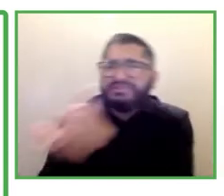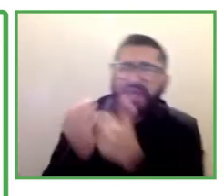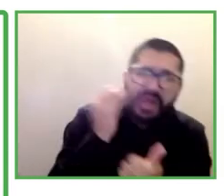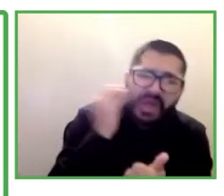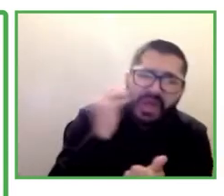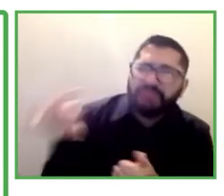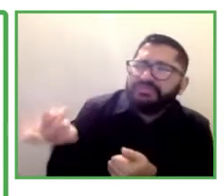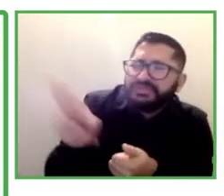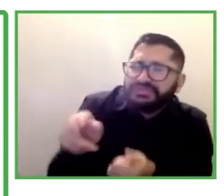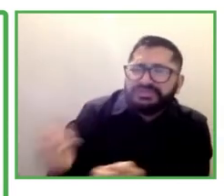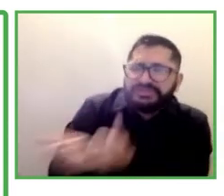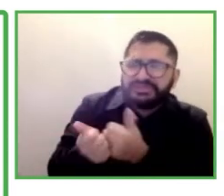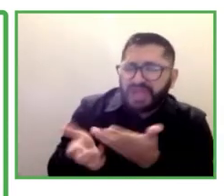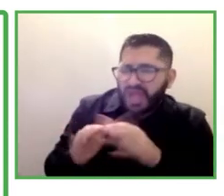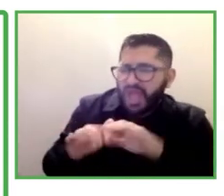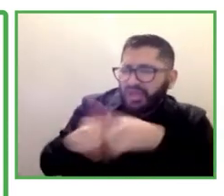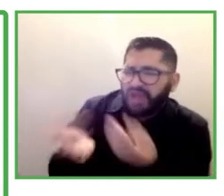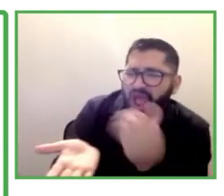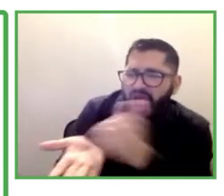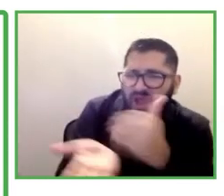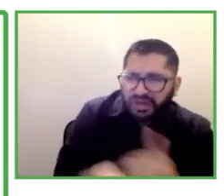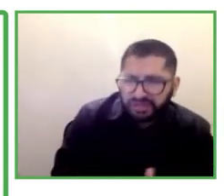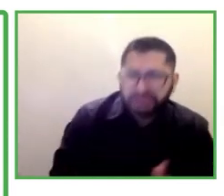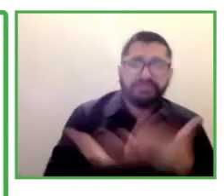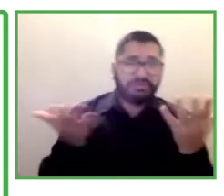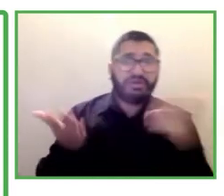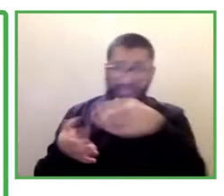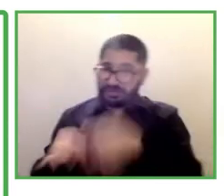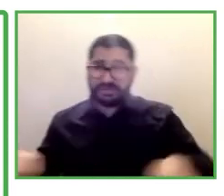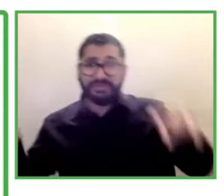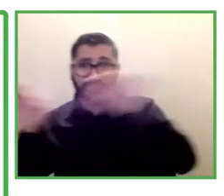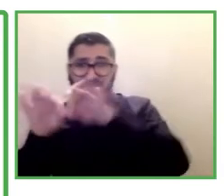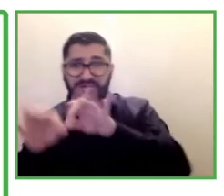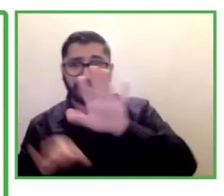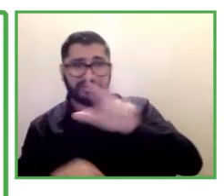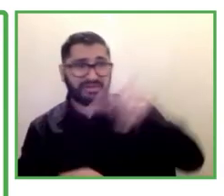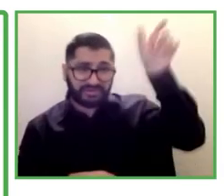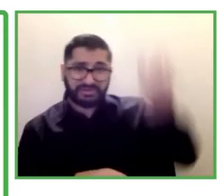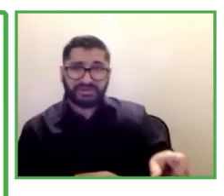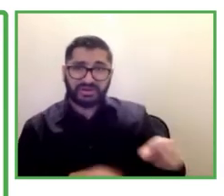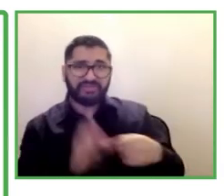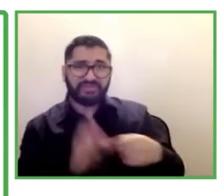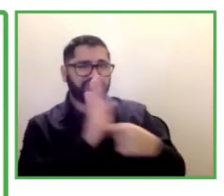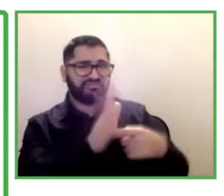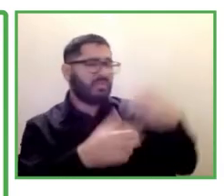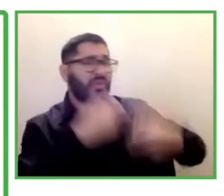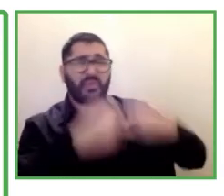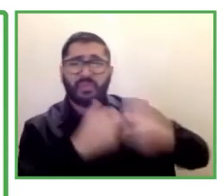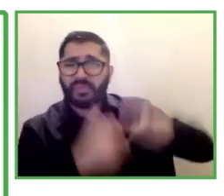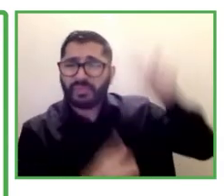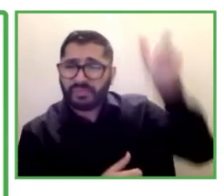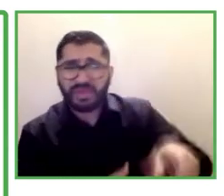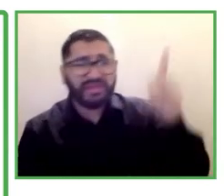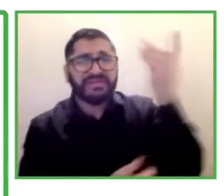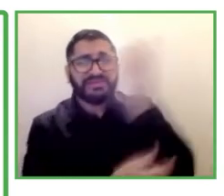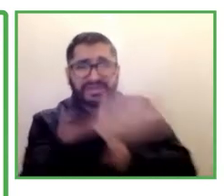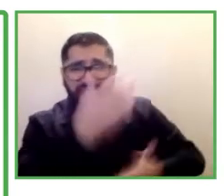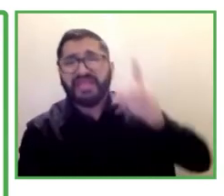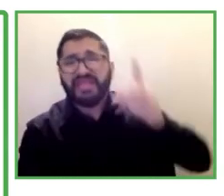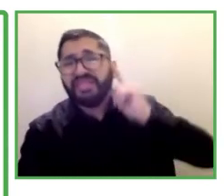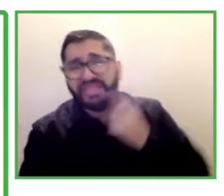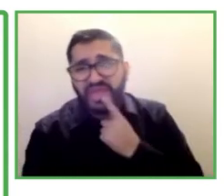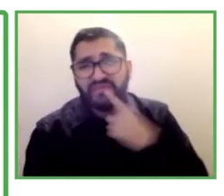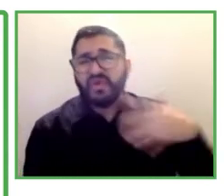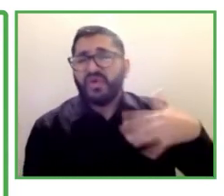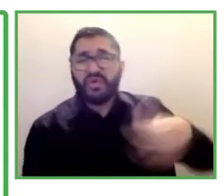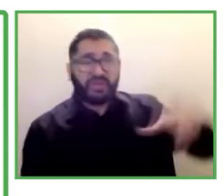persona con discapacidad auditiva y una persona sobresensible al tacto, y